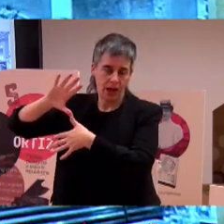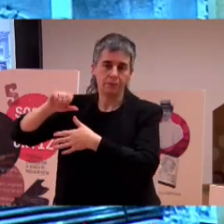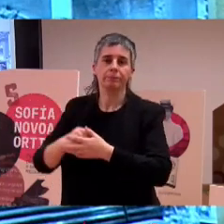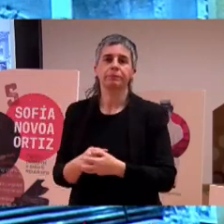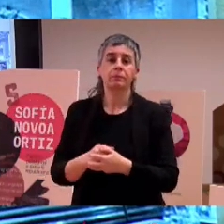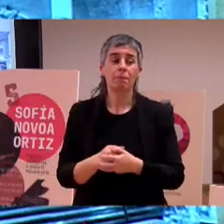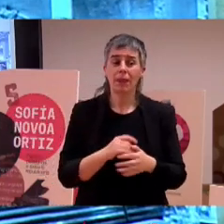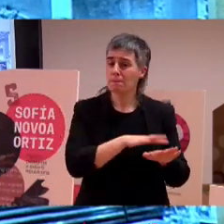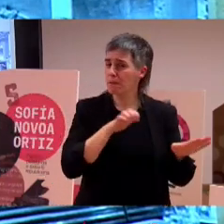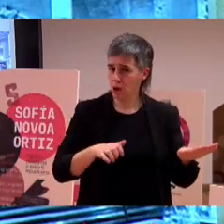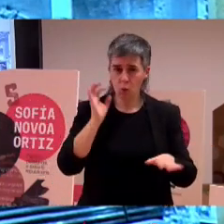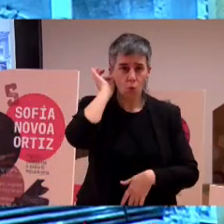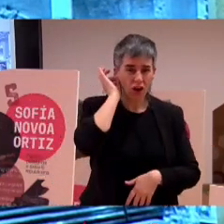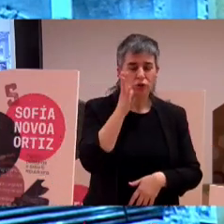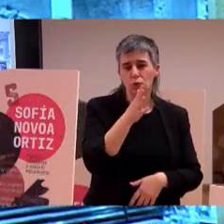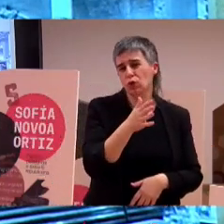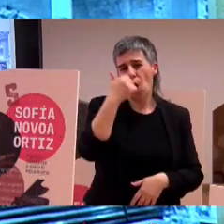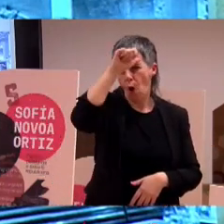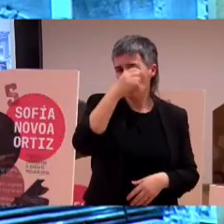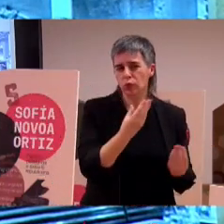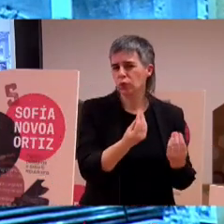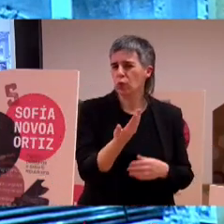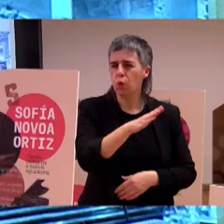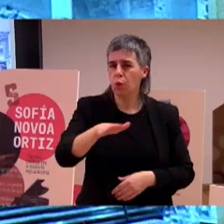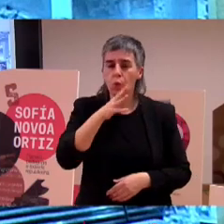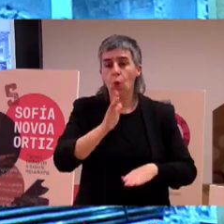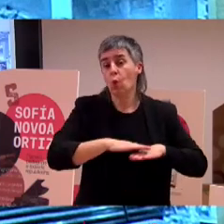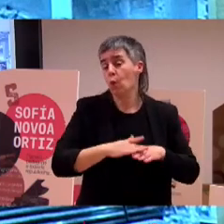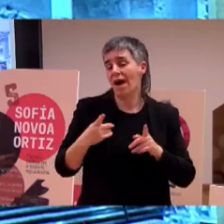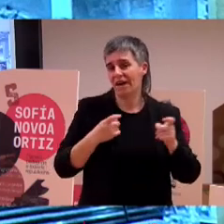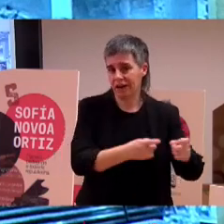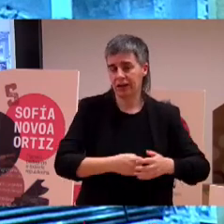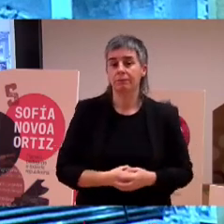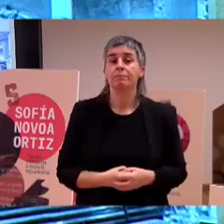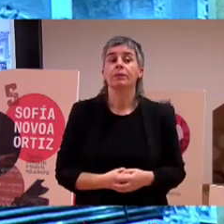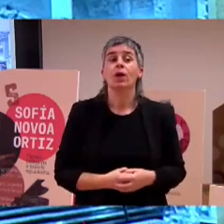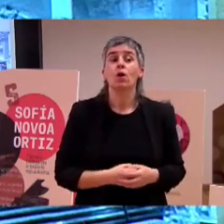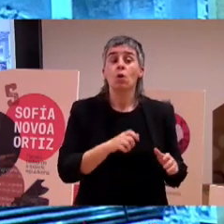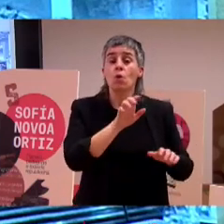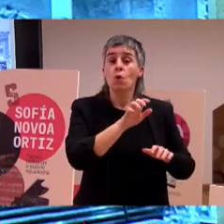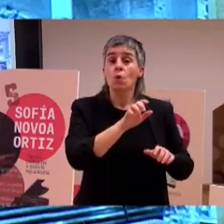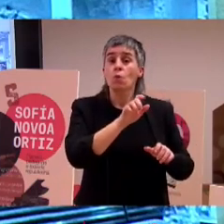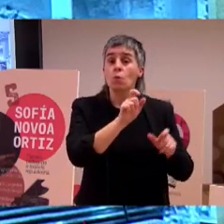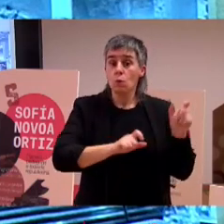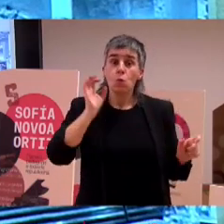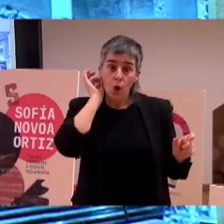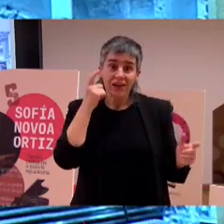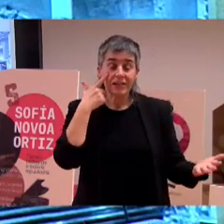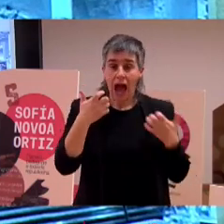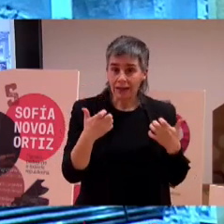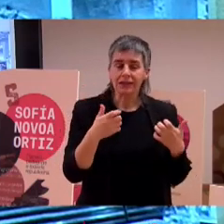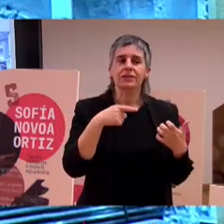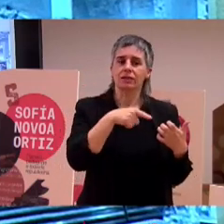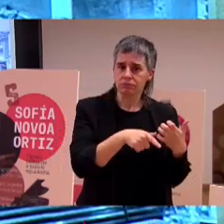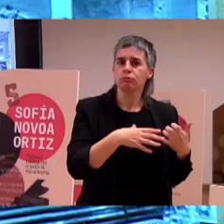enteira de homes naquel momento. E chegan mulleres instrumentistas que proporcionan actuacións nos cafés. Uns cafés nos que,